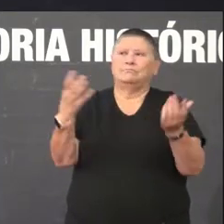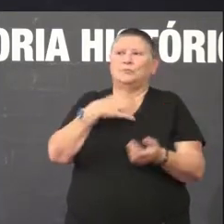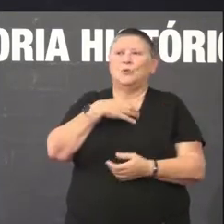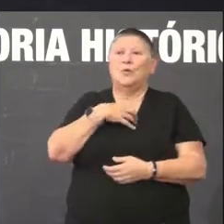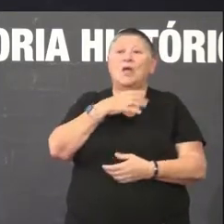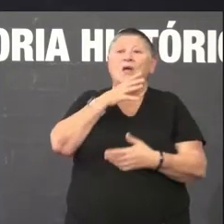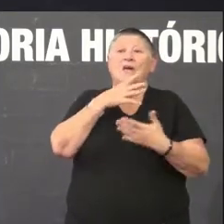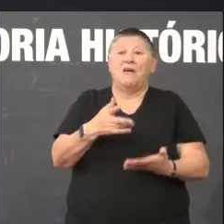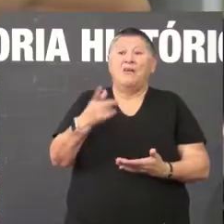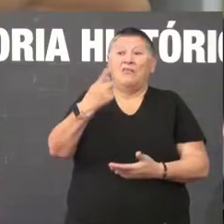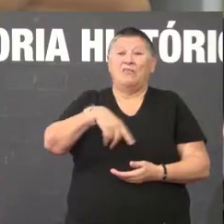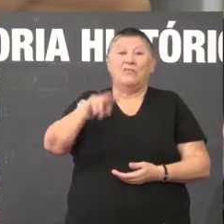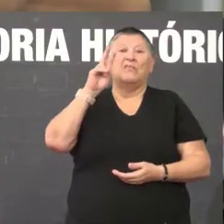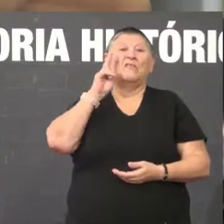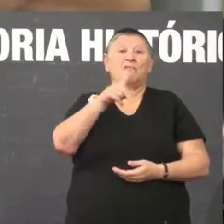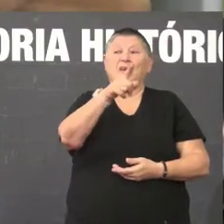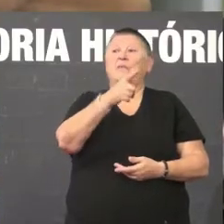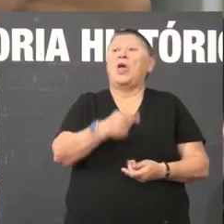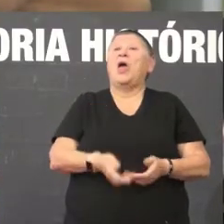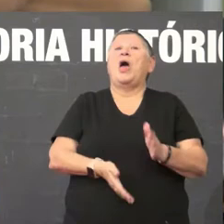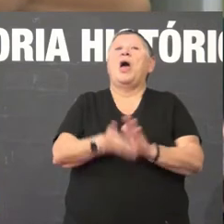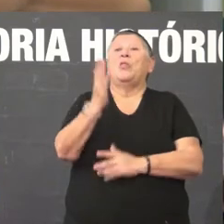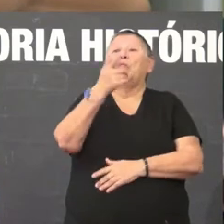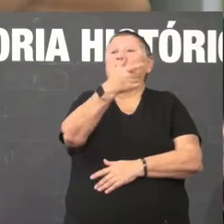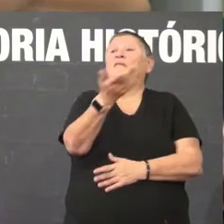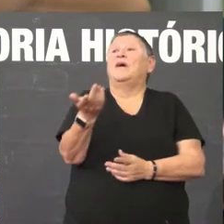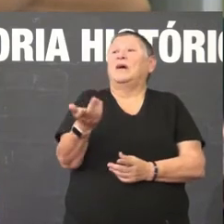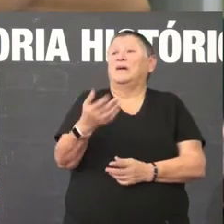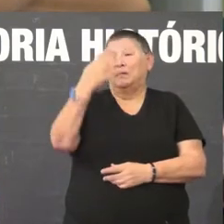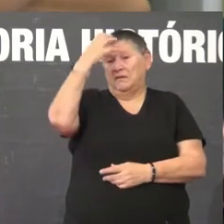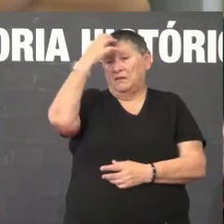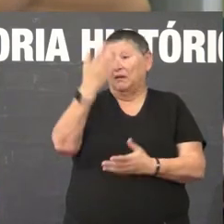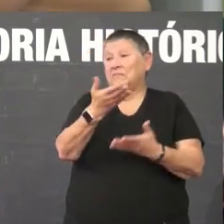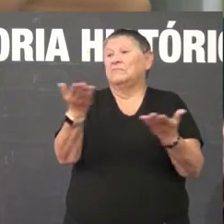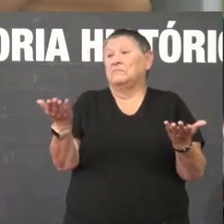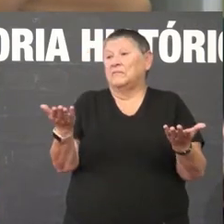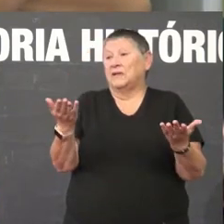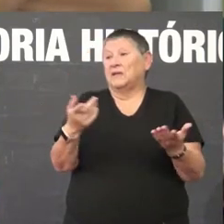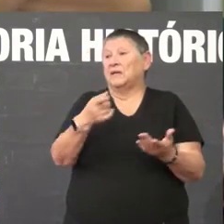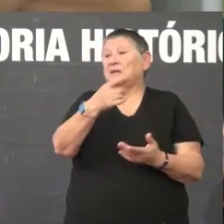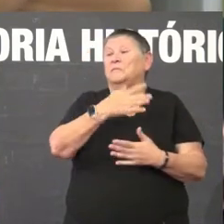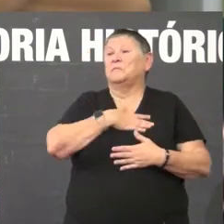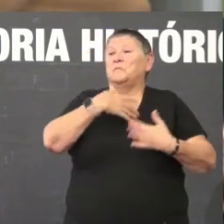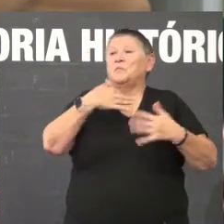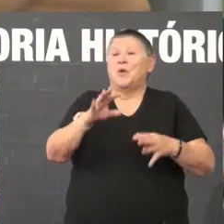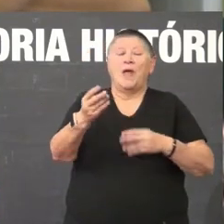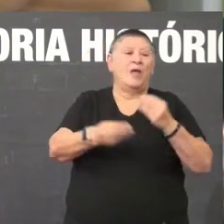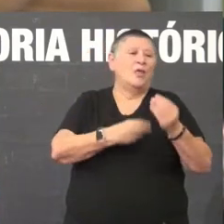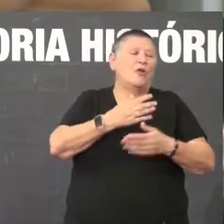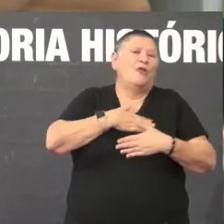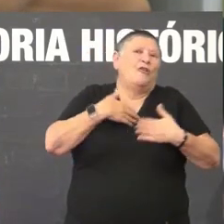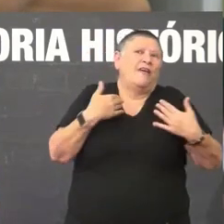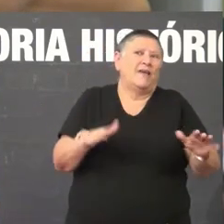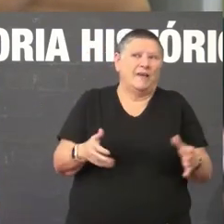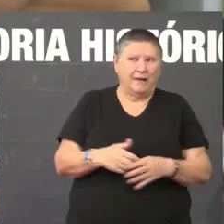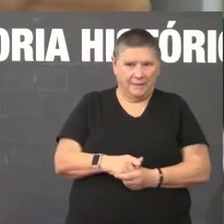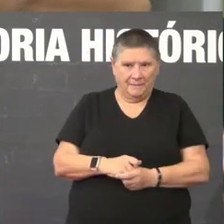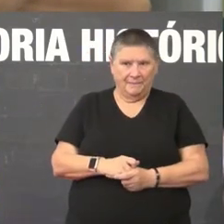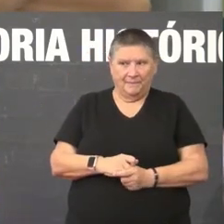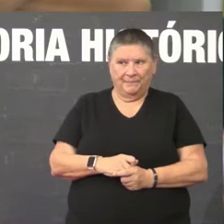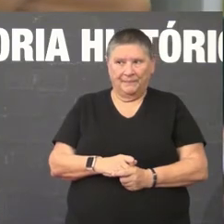esa caracterización da monarquía, non? Como mínimo a unha corruptela dentro do principio.